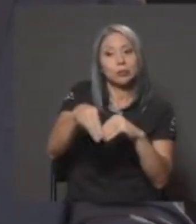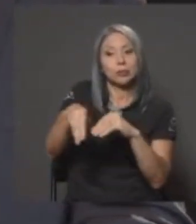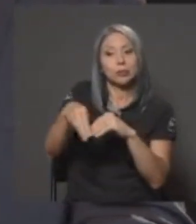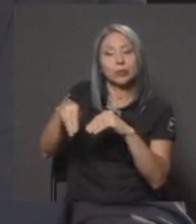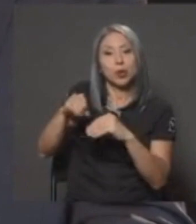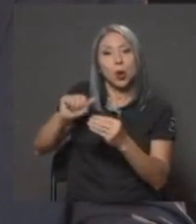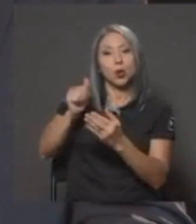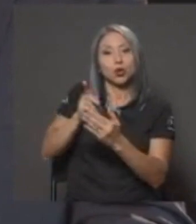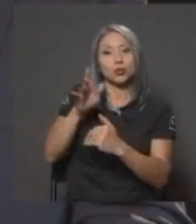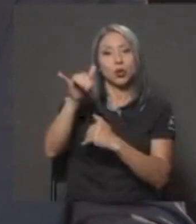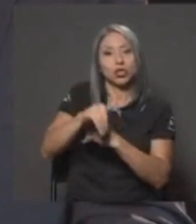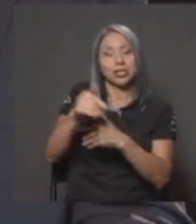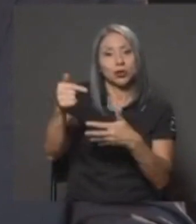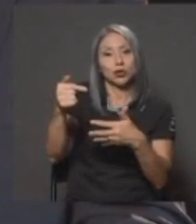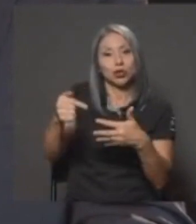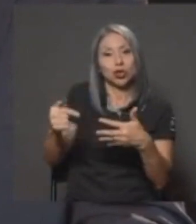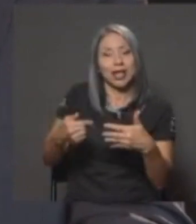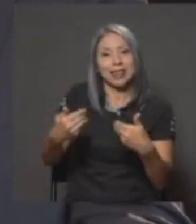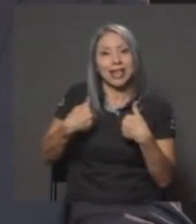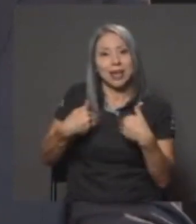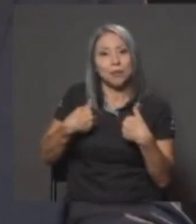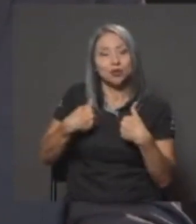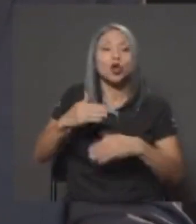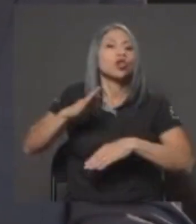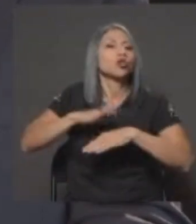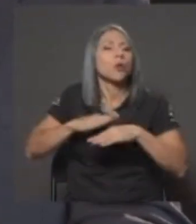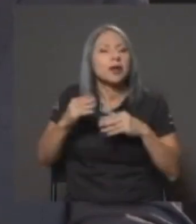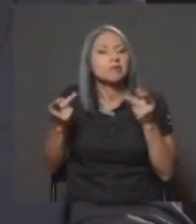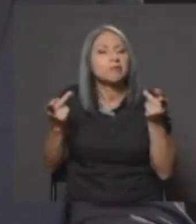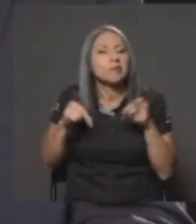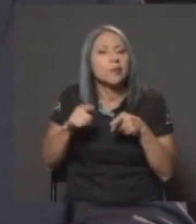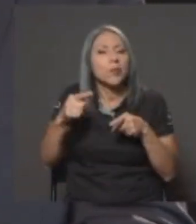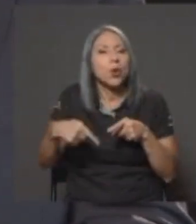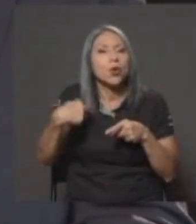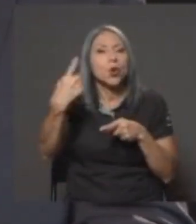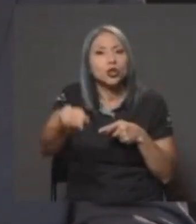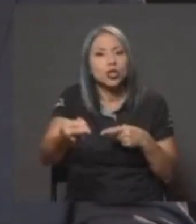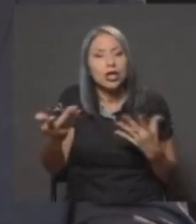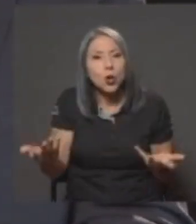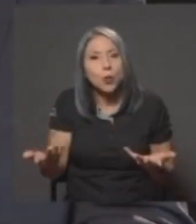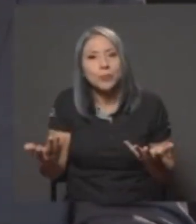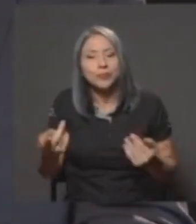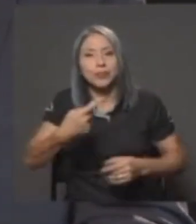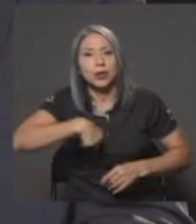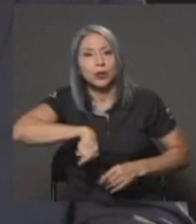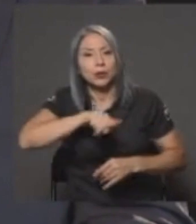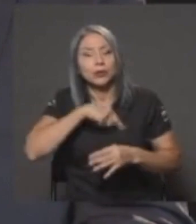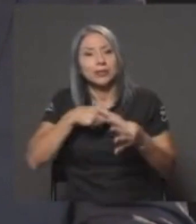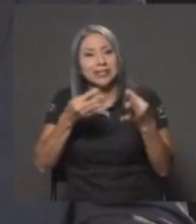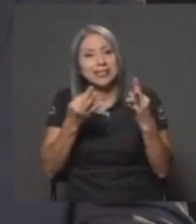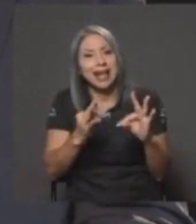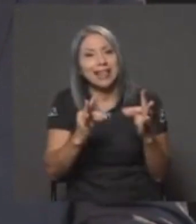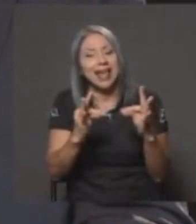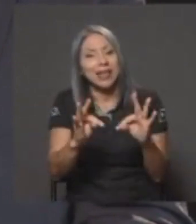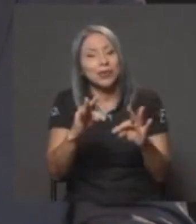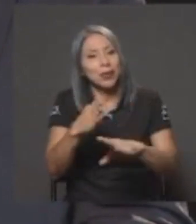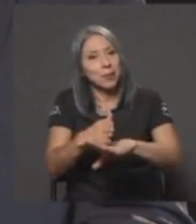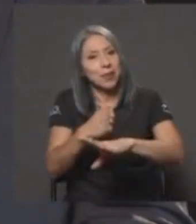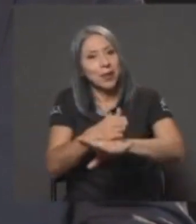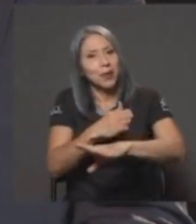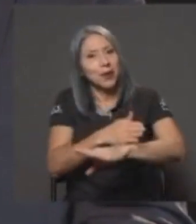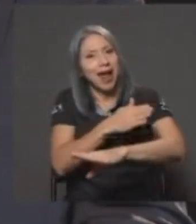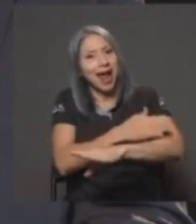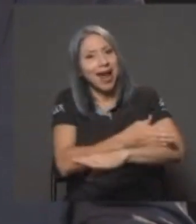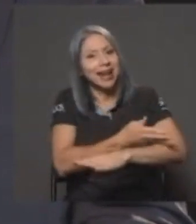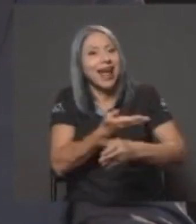que tenemos sobre pronóstico, ¿verdad? Estamos tratando de mejorar